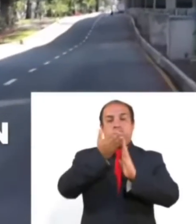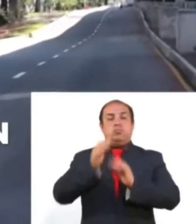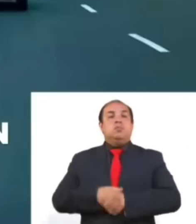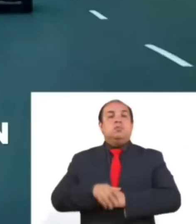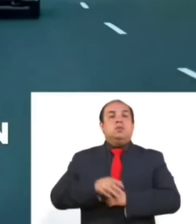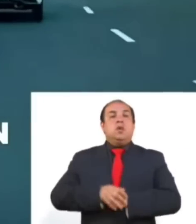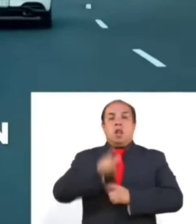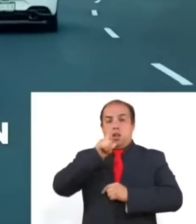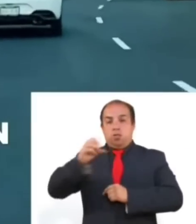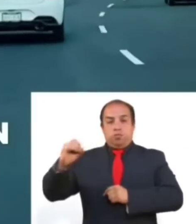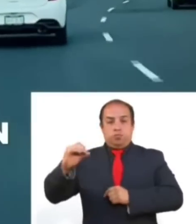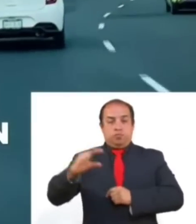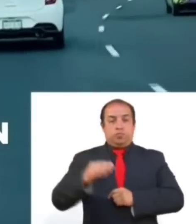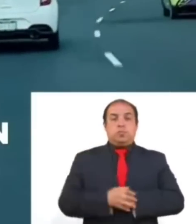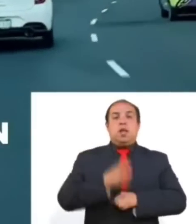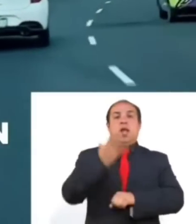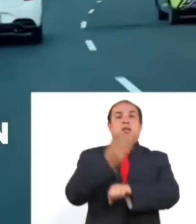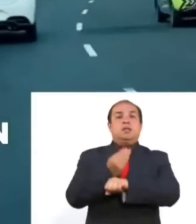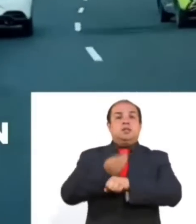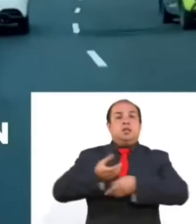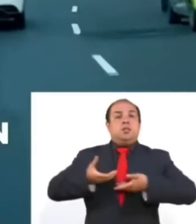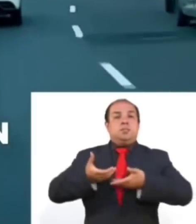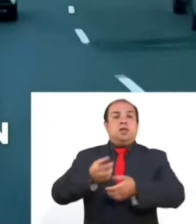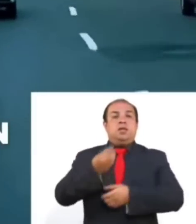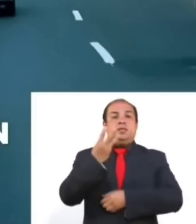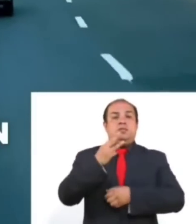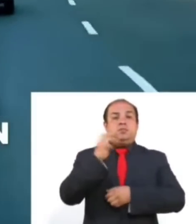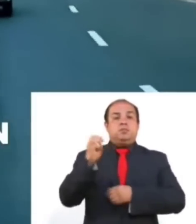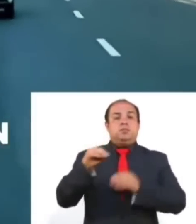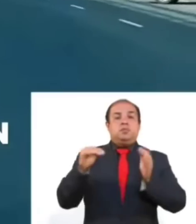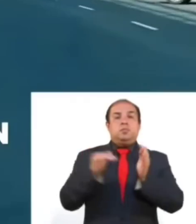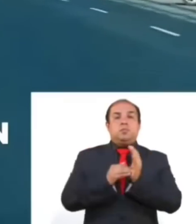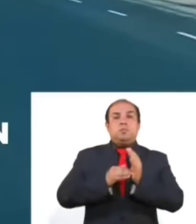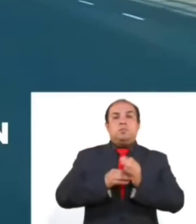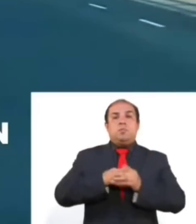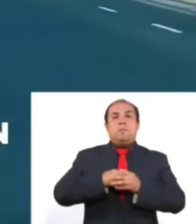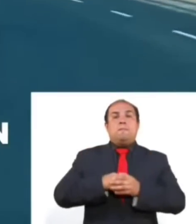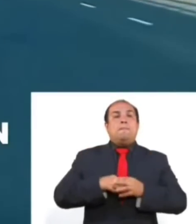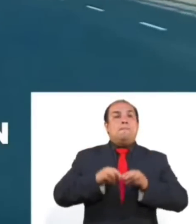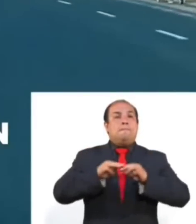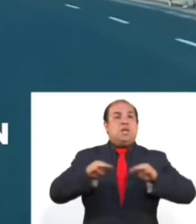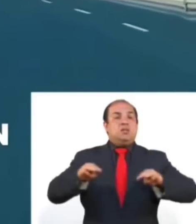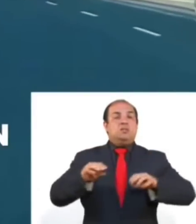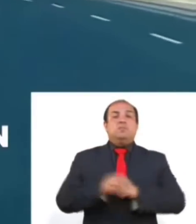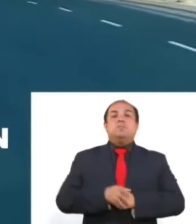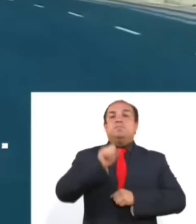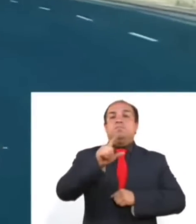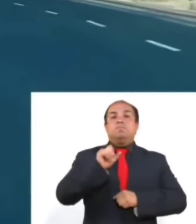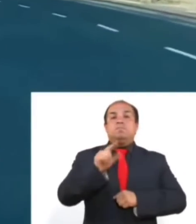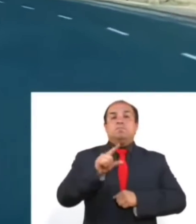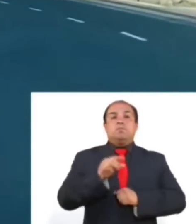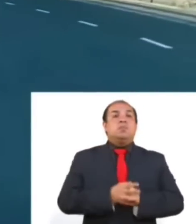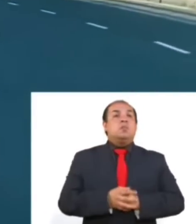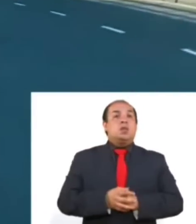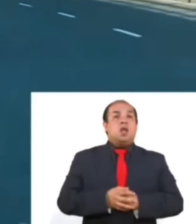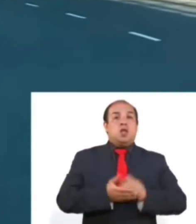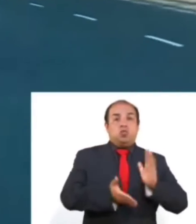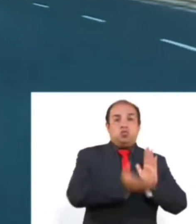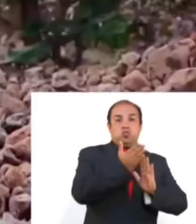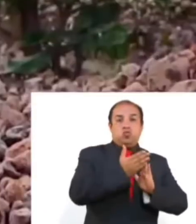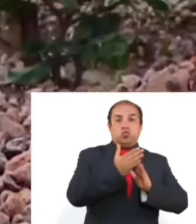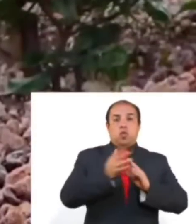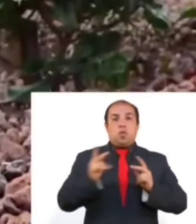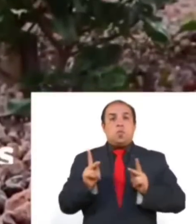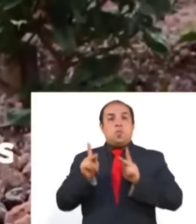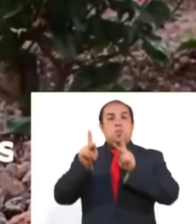la repavimentación de 300.000 metros cuadrados con la construcción ahora de cruces seguros para